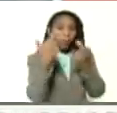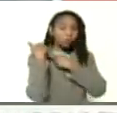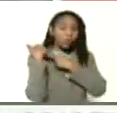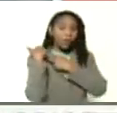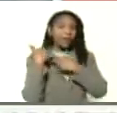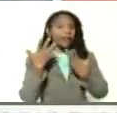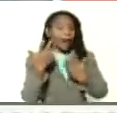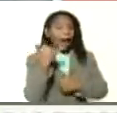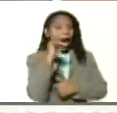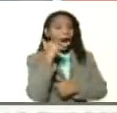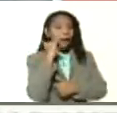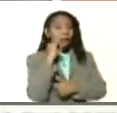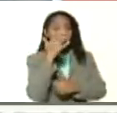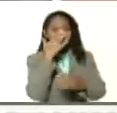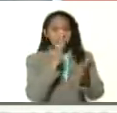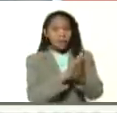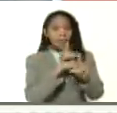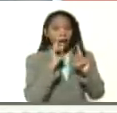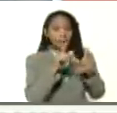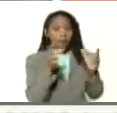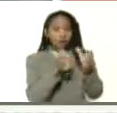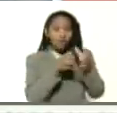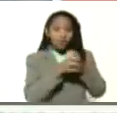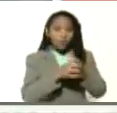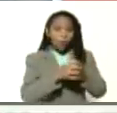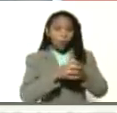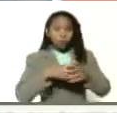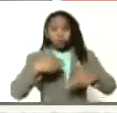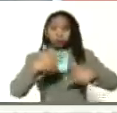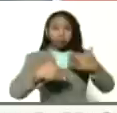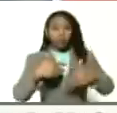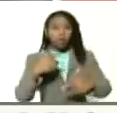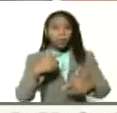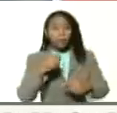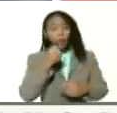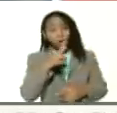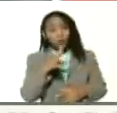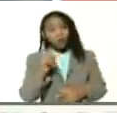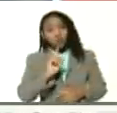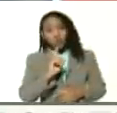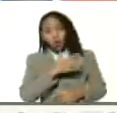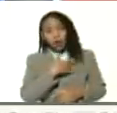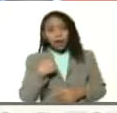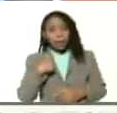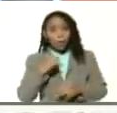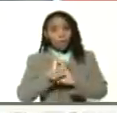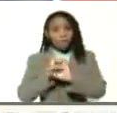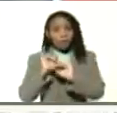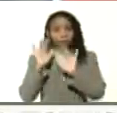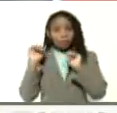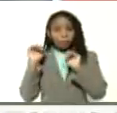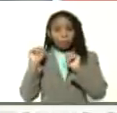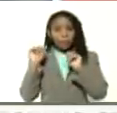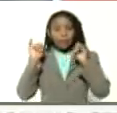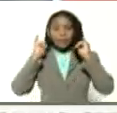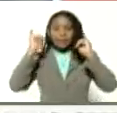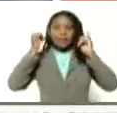que las hay frente a esta banda criminal. Bueno, canciller, no queríamos despedirnos sin